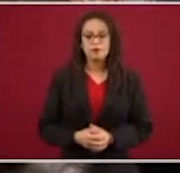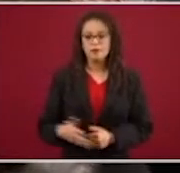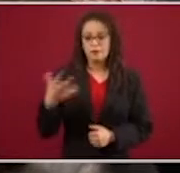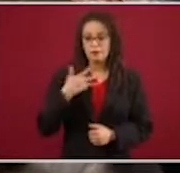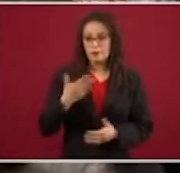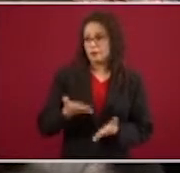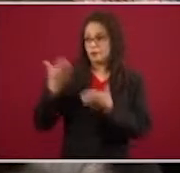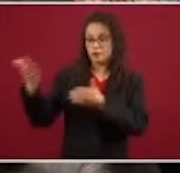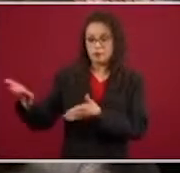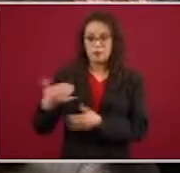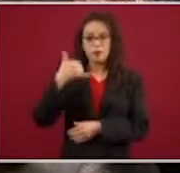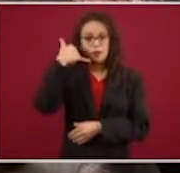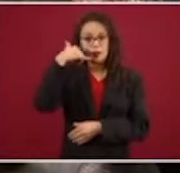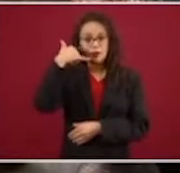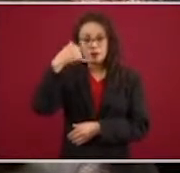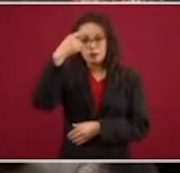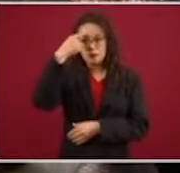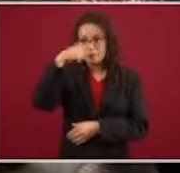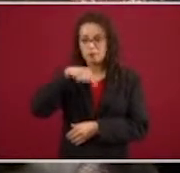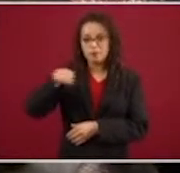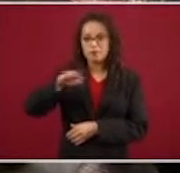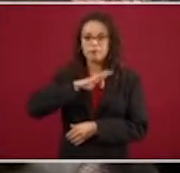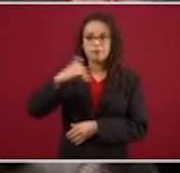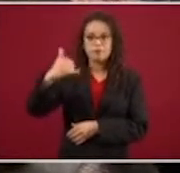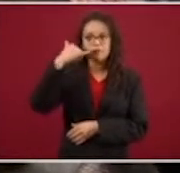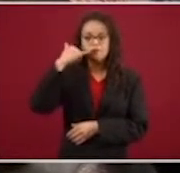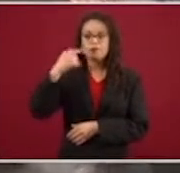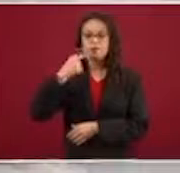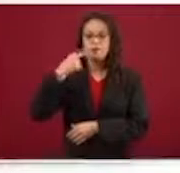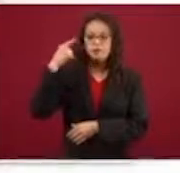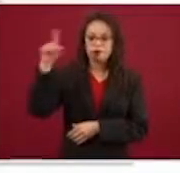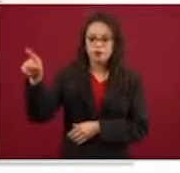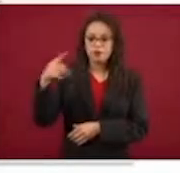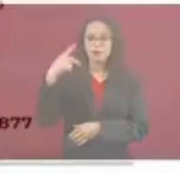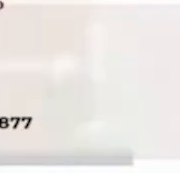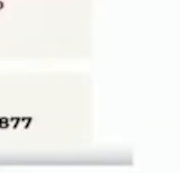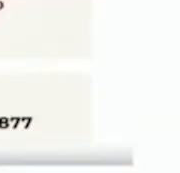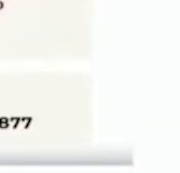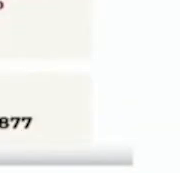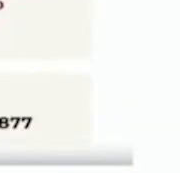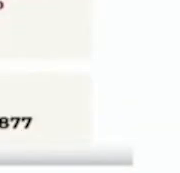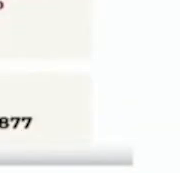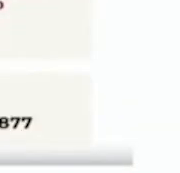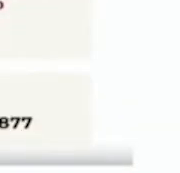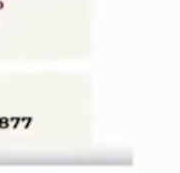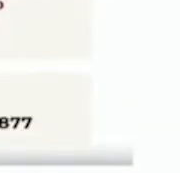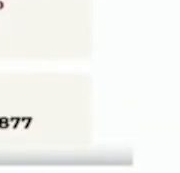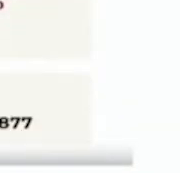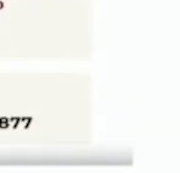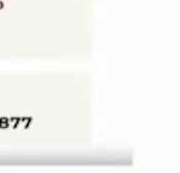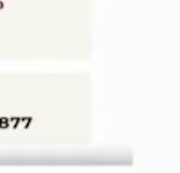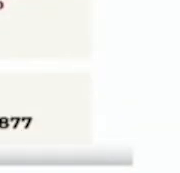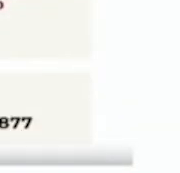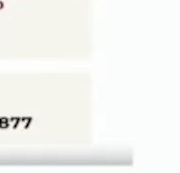de la Procuraduría de Defensa del Trabajo y de la propia Secretaría del Trabajo, donde se puede recibir esta orientación.